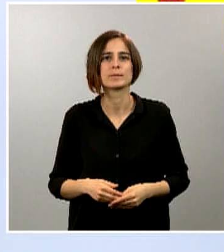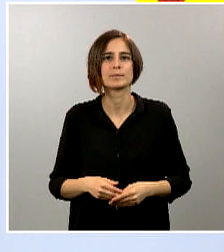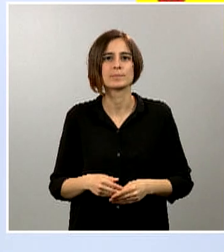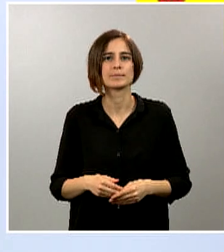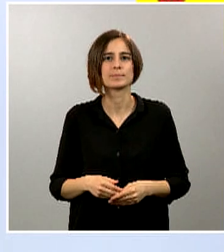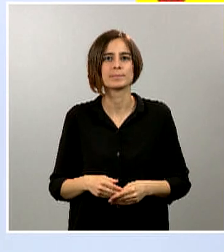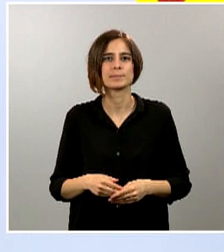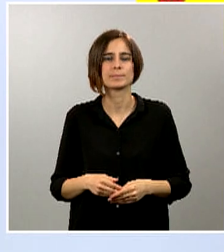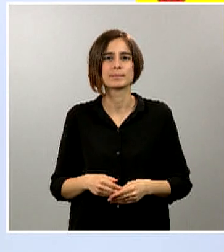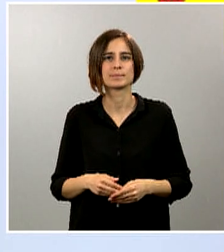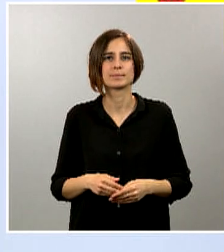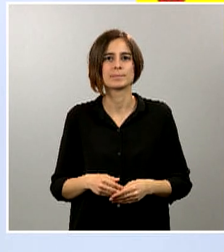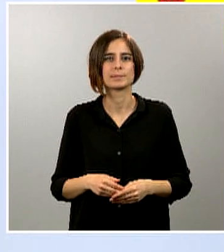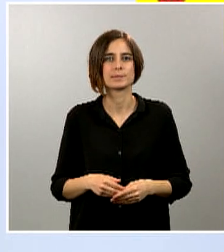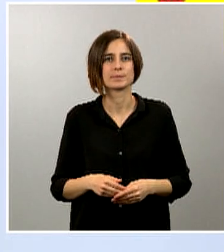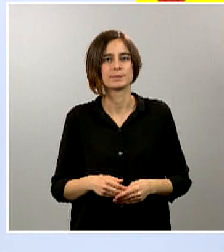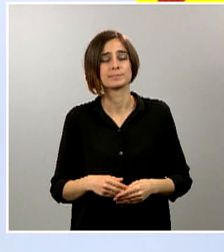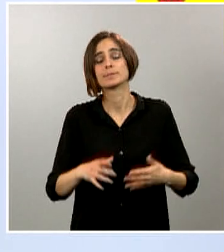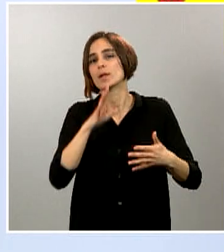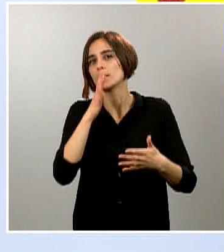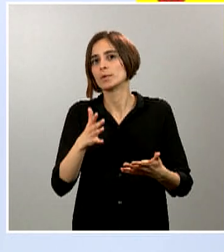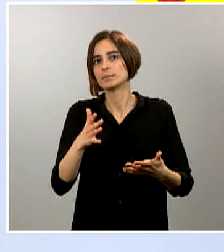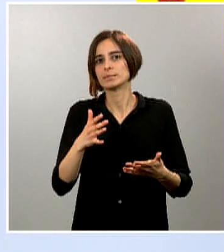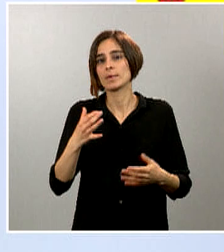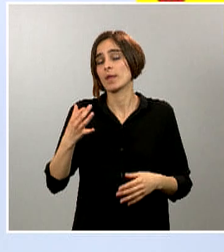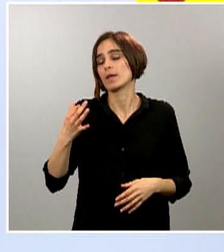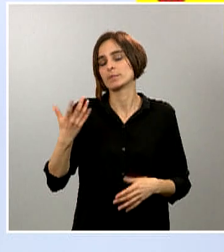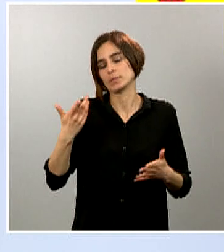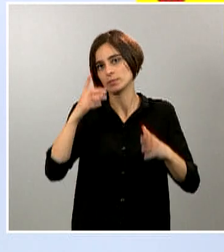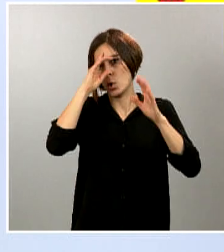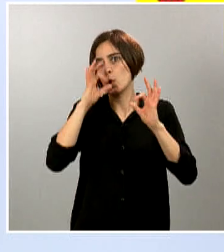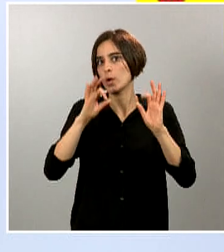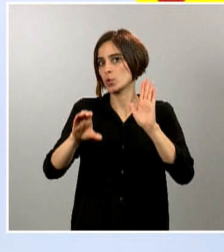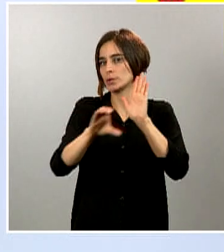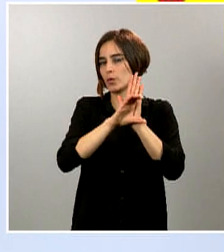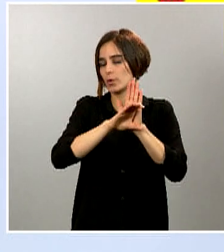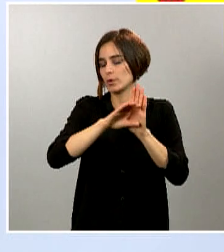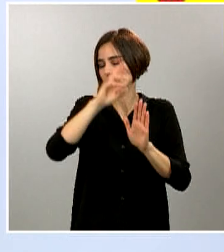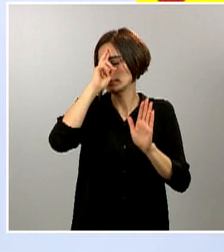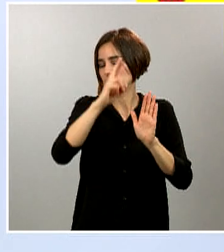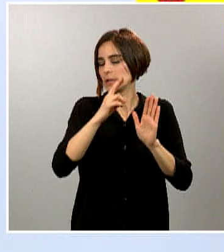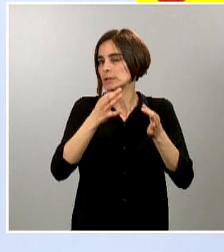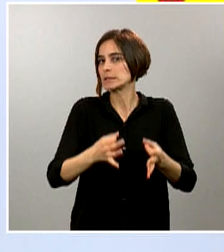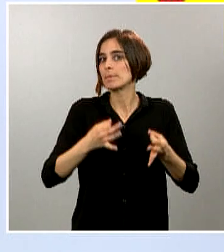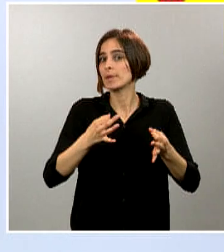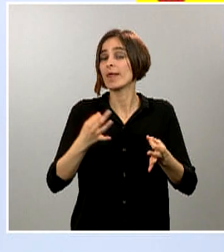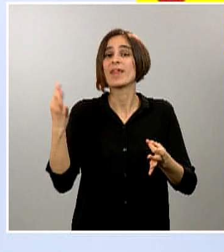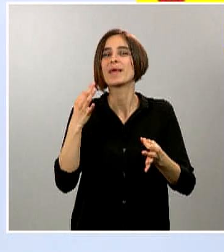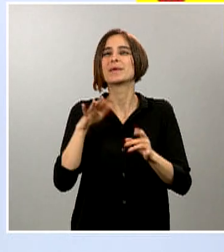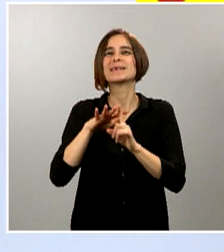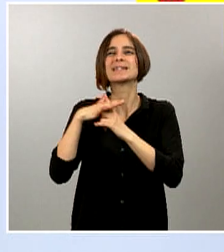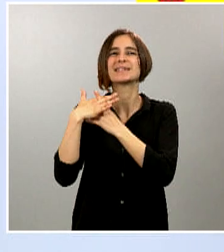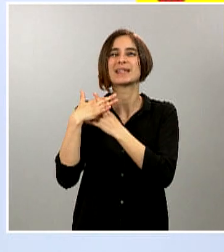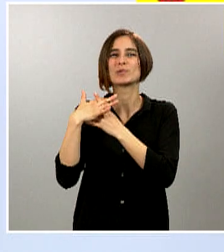estructurar, por supuesto con total respeto a nuestra Constitución, una situación que no tiene parangón, no ya en la historia de la